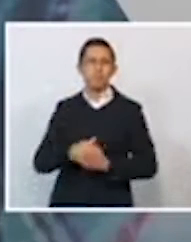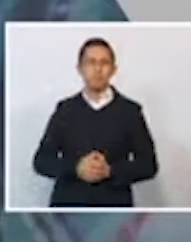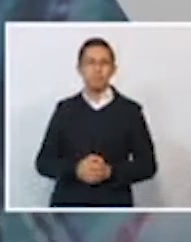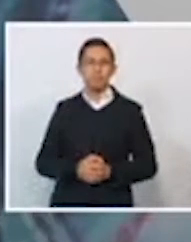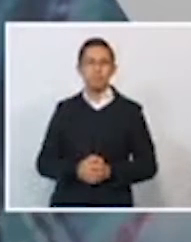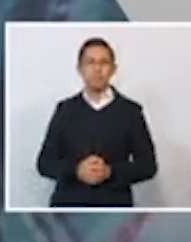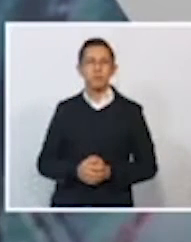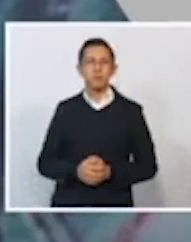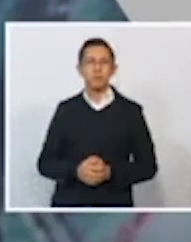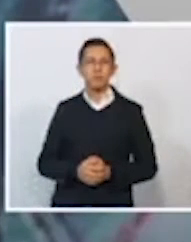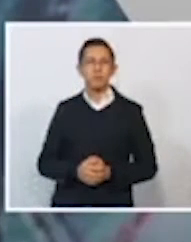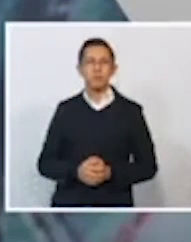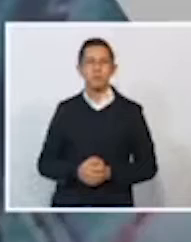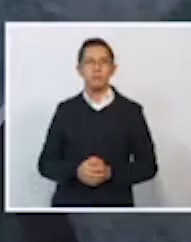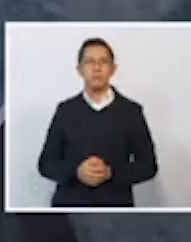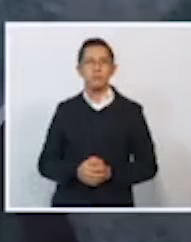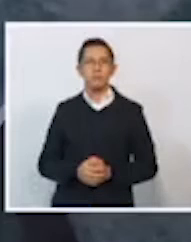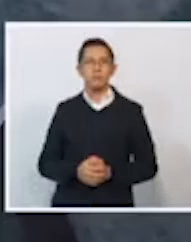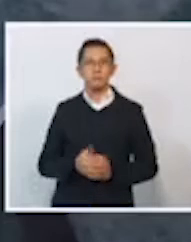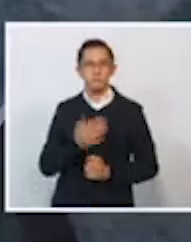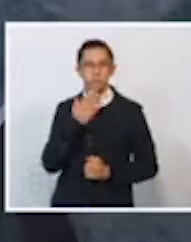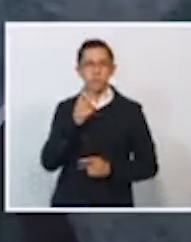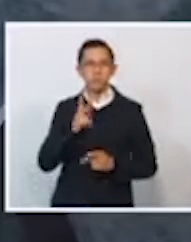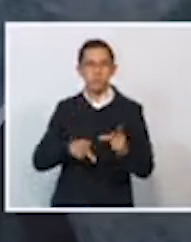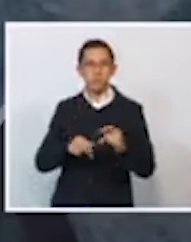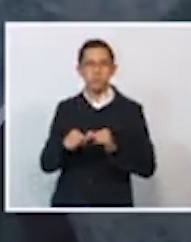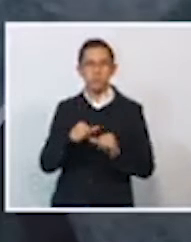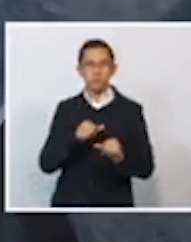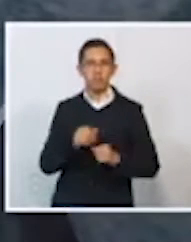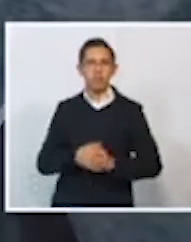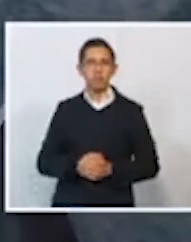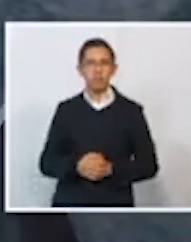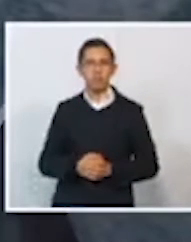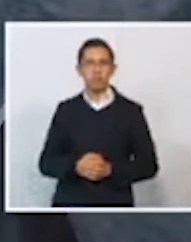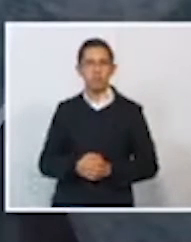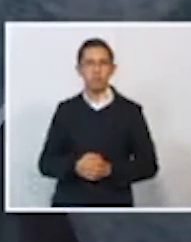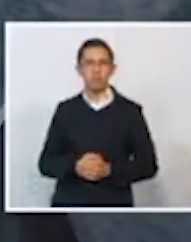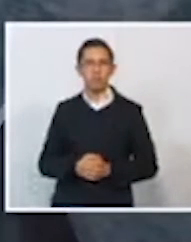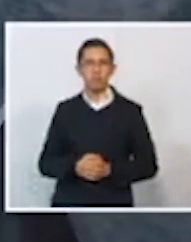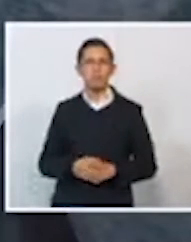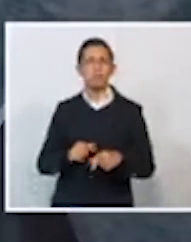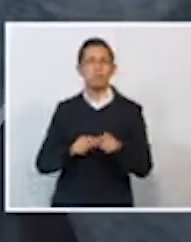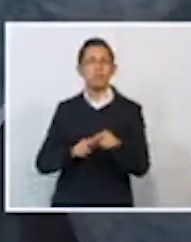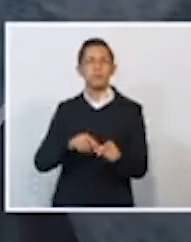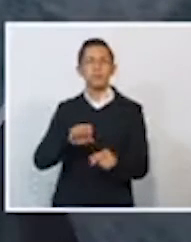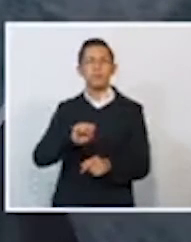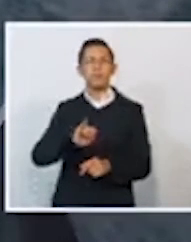Verde, Partido del Trabajo y Fuerza por México. Para Notivisión, Juan Pablo Hernández.